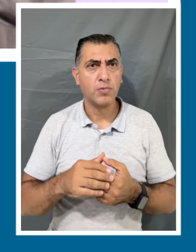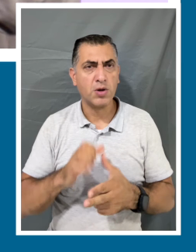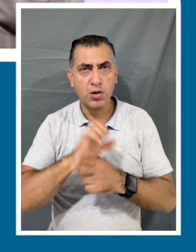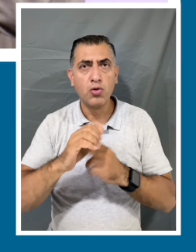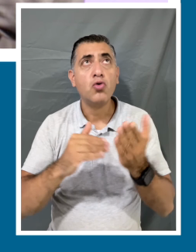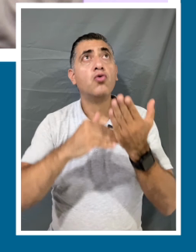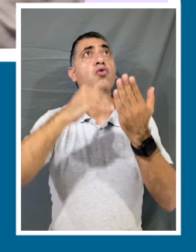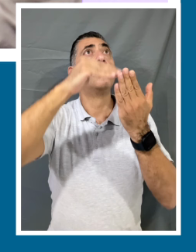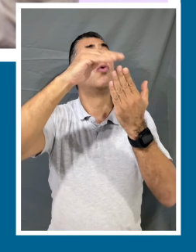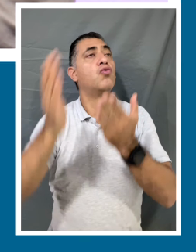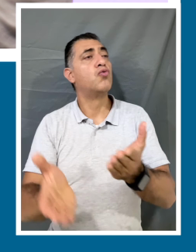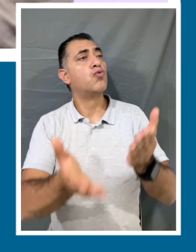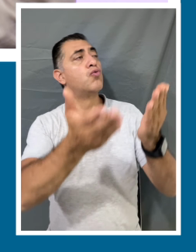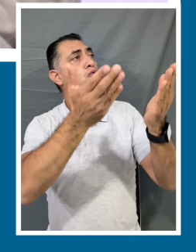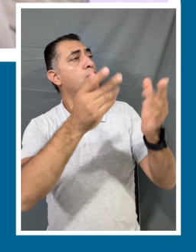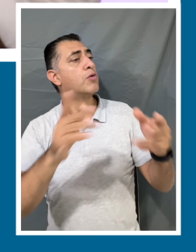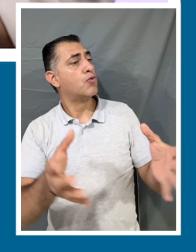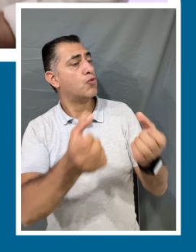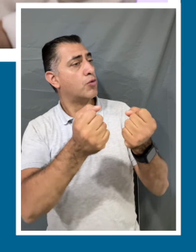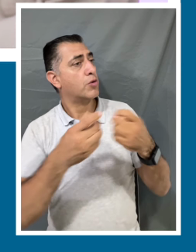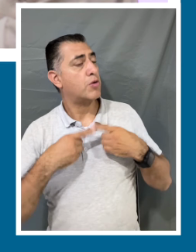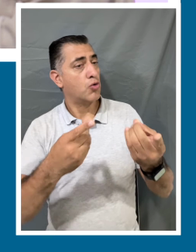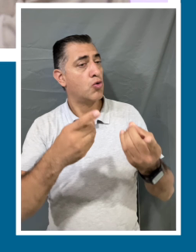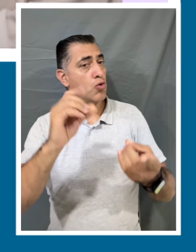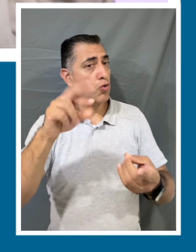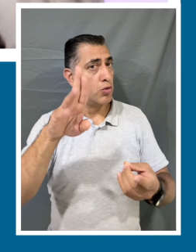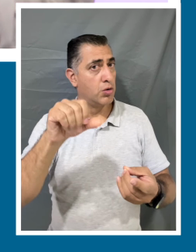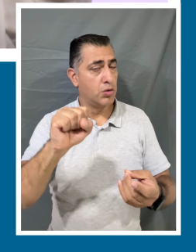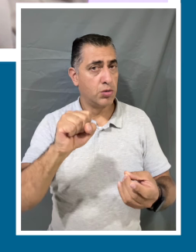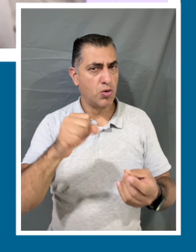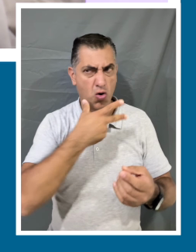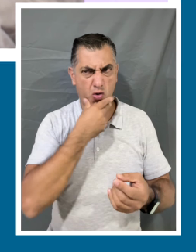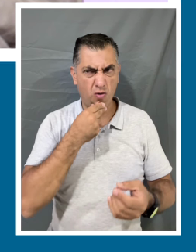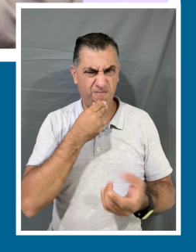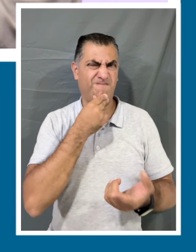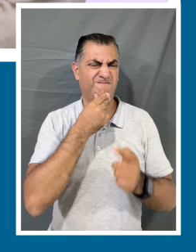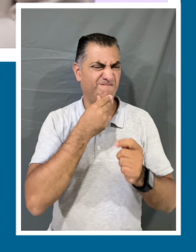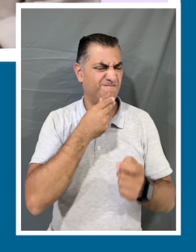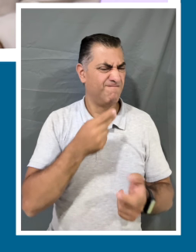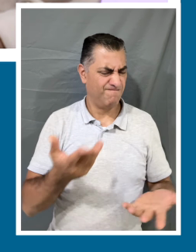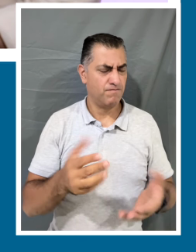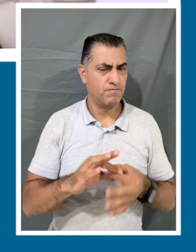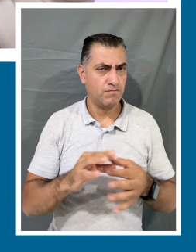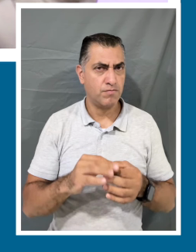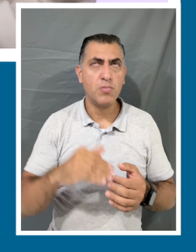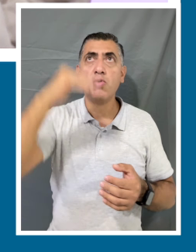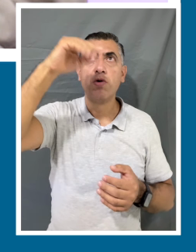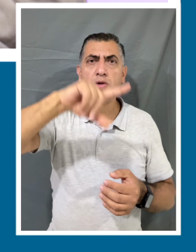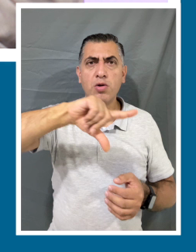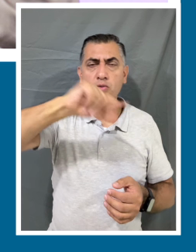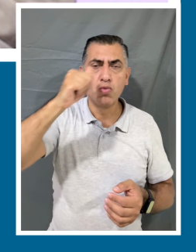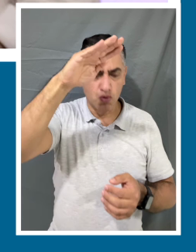ascendió a lo alto se llevó consigo a los cautivos y dio dones a los hombres Qué quiere decir eso de que ascendió sino que también